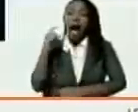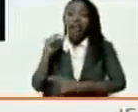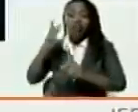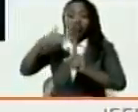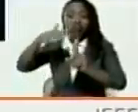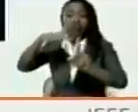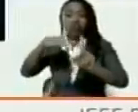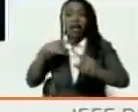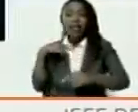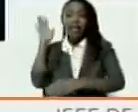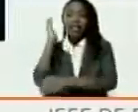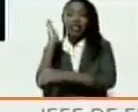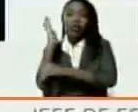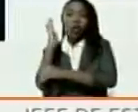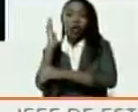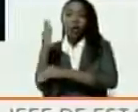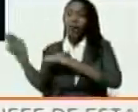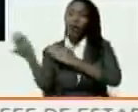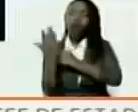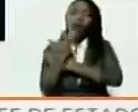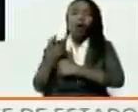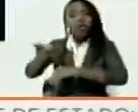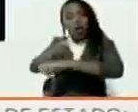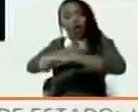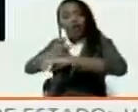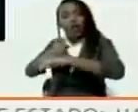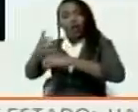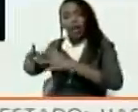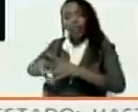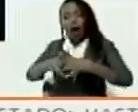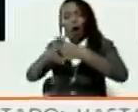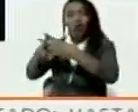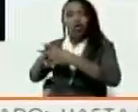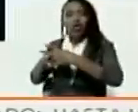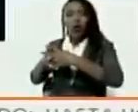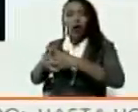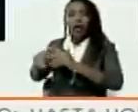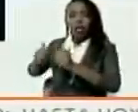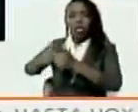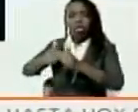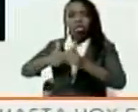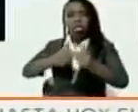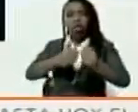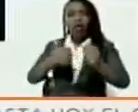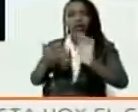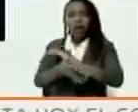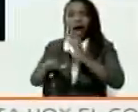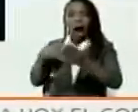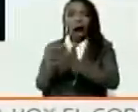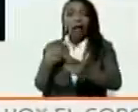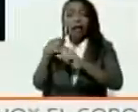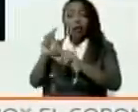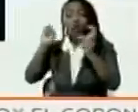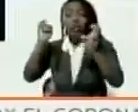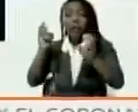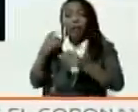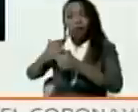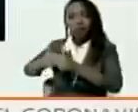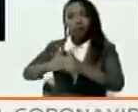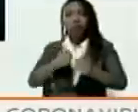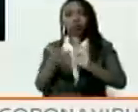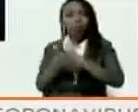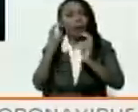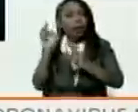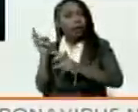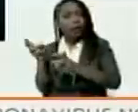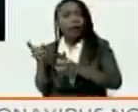amenazadas de sanciones criminales por el gobierno de Estados Unidos, que nos persigue. Hasta en estos casos nos persigue. Pero a